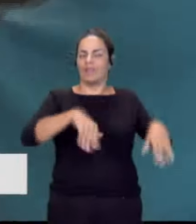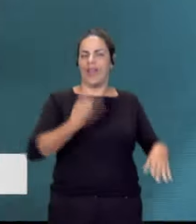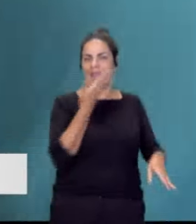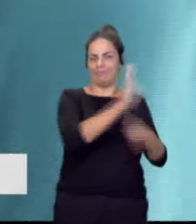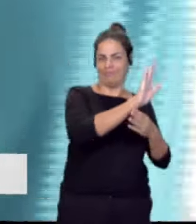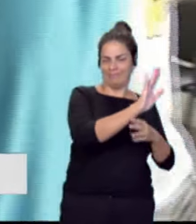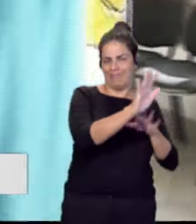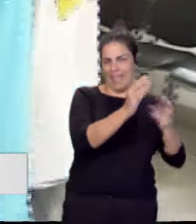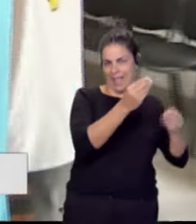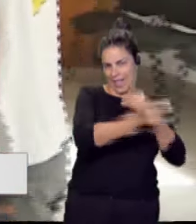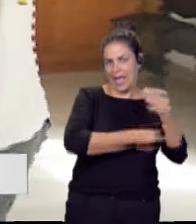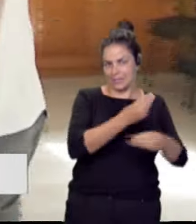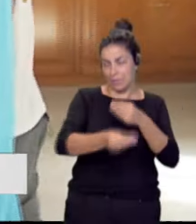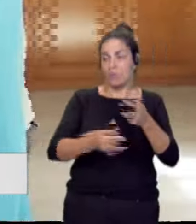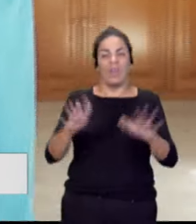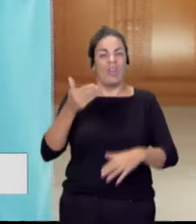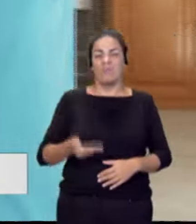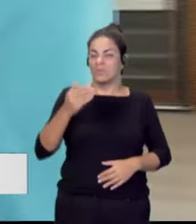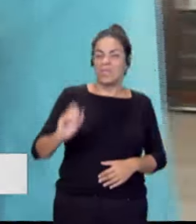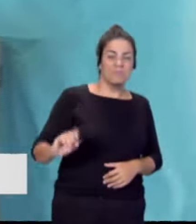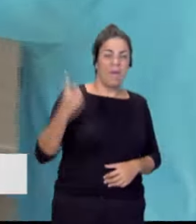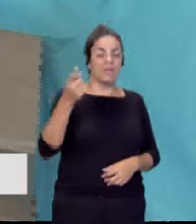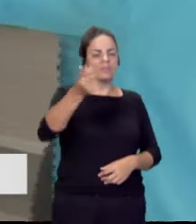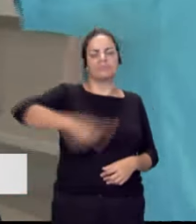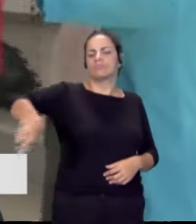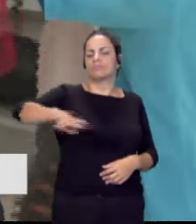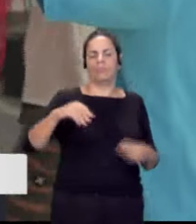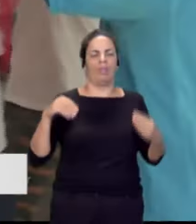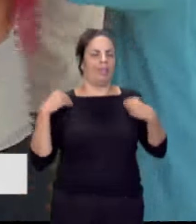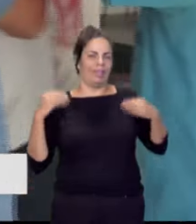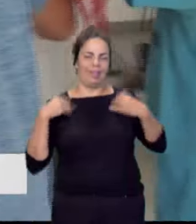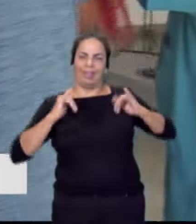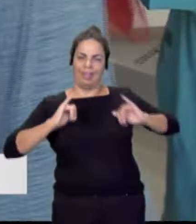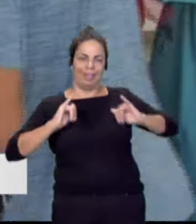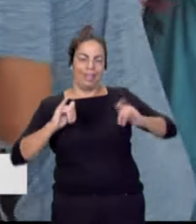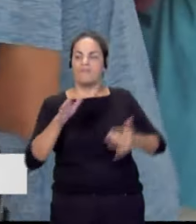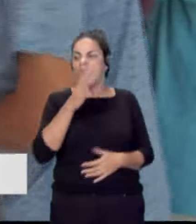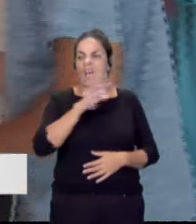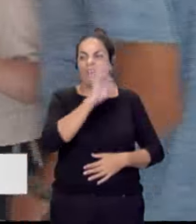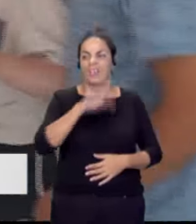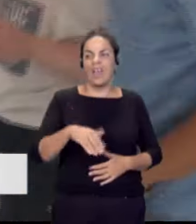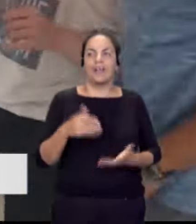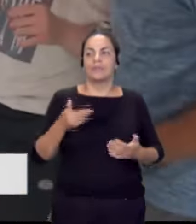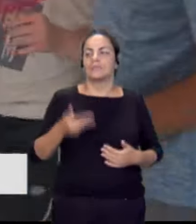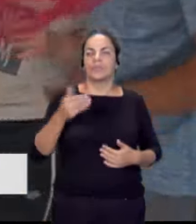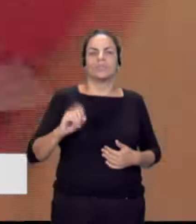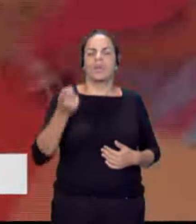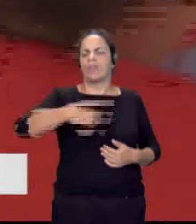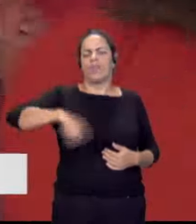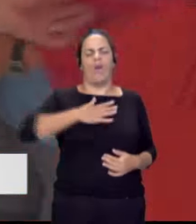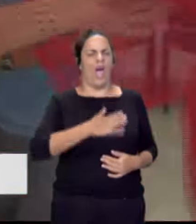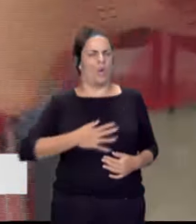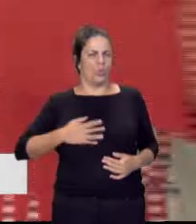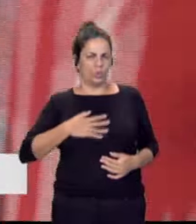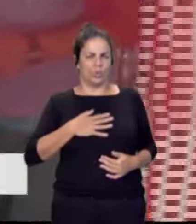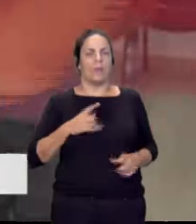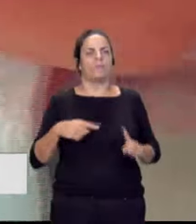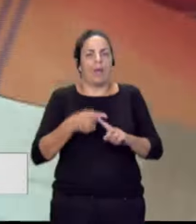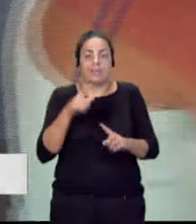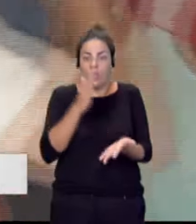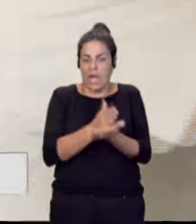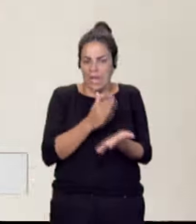lo más importante de todo, es que las chicas y los chicos se lo pasen bien, porque lo importante de todo es que estén a gusto, y sobre todo son clases que hay que tener